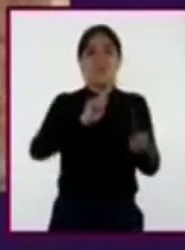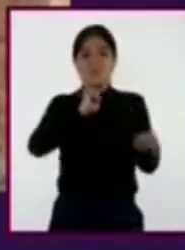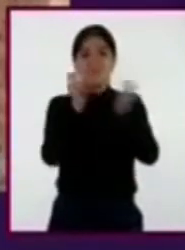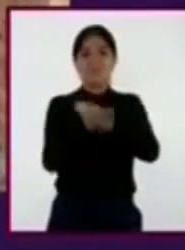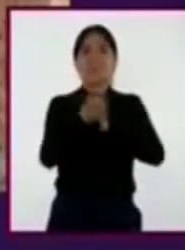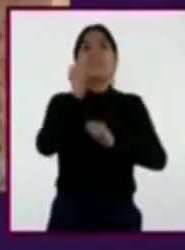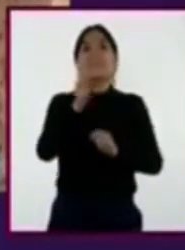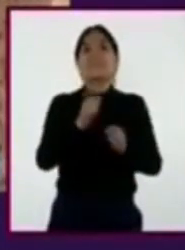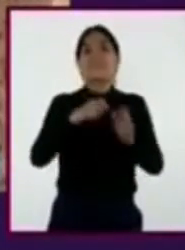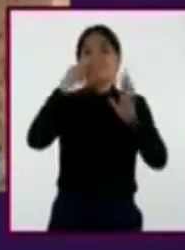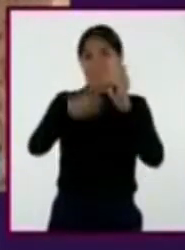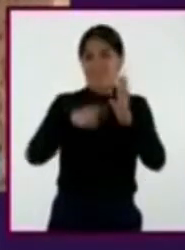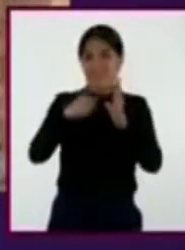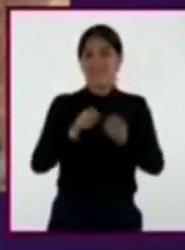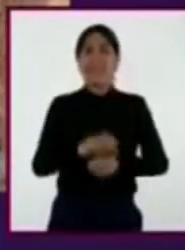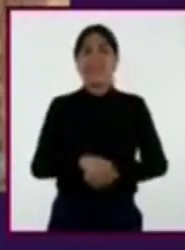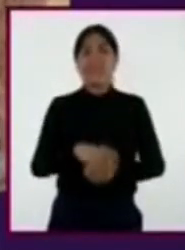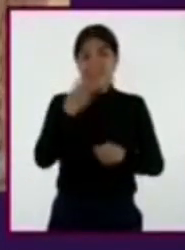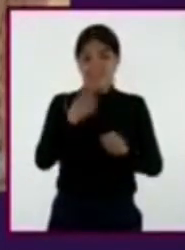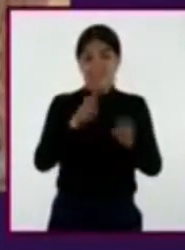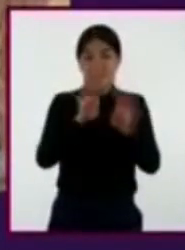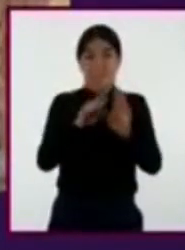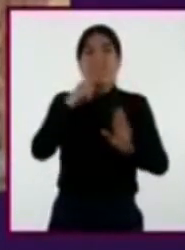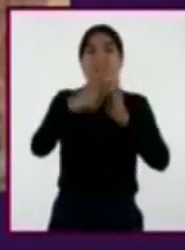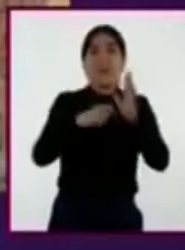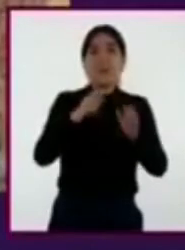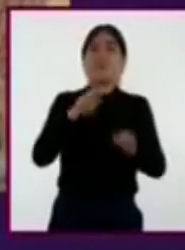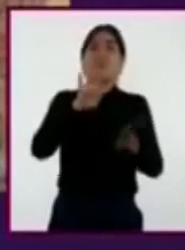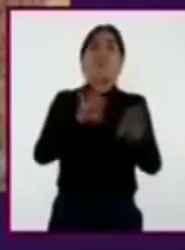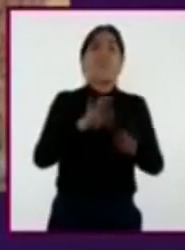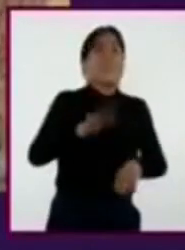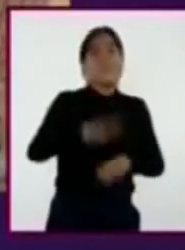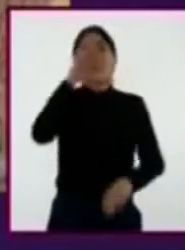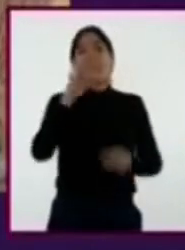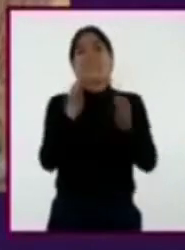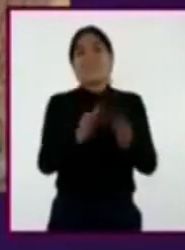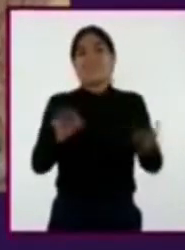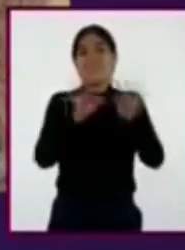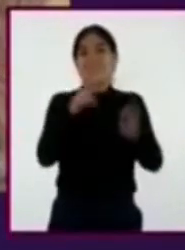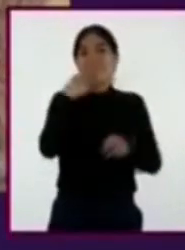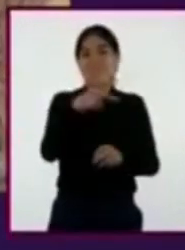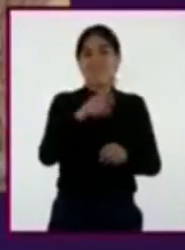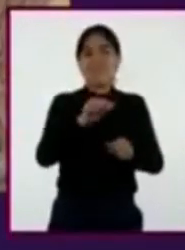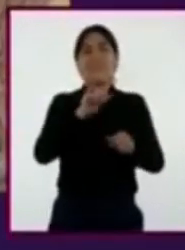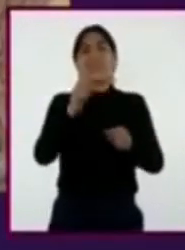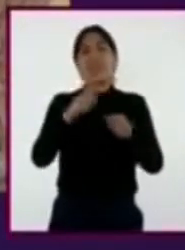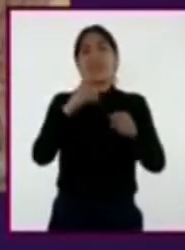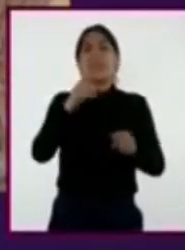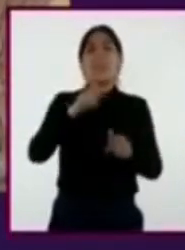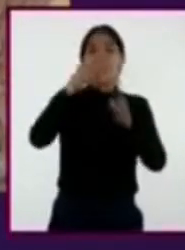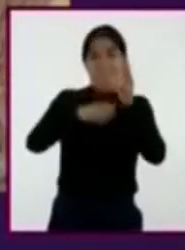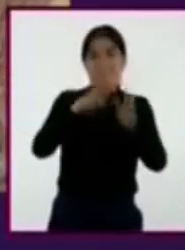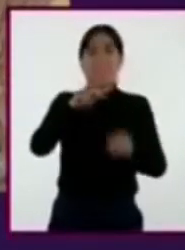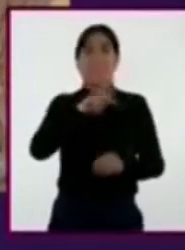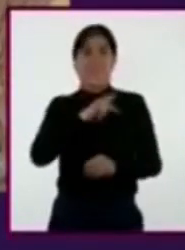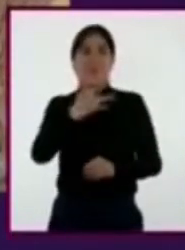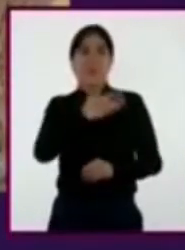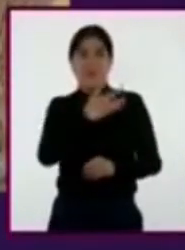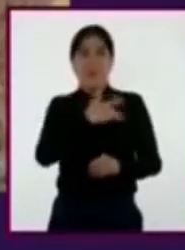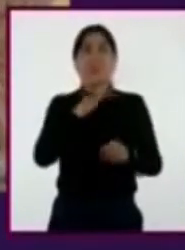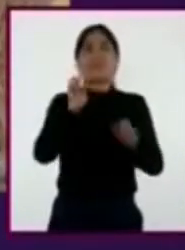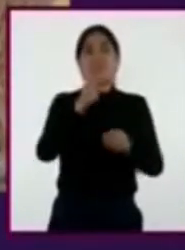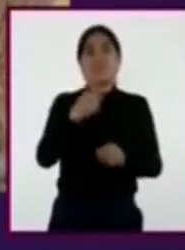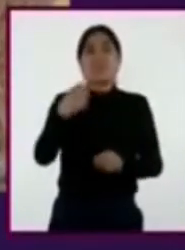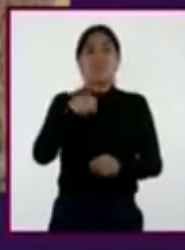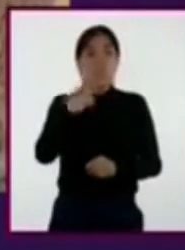video, ¿no? Y este video que es como la cumbre de su obra, ¿no? El video de mi corazón que dice, mi ojo es mi corazón.